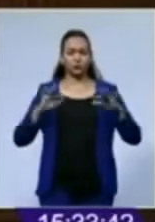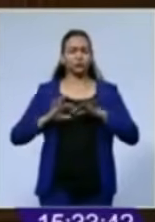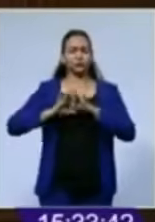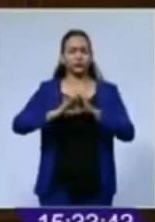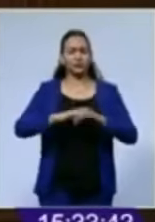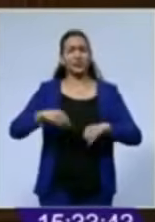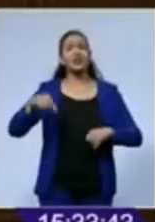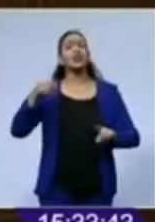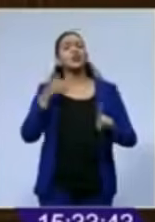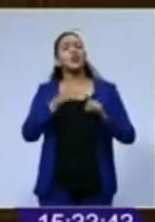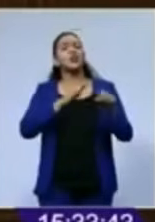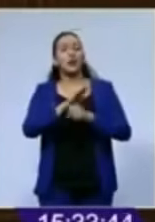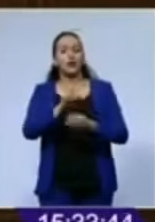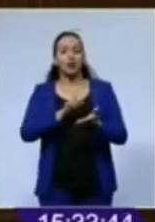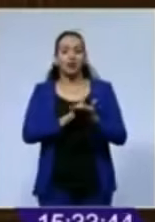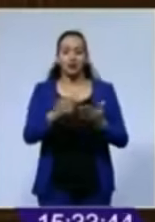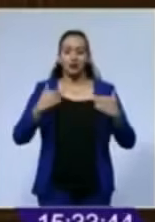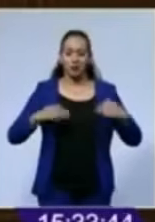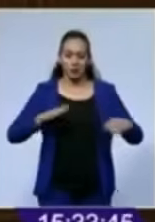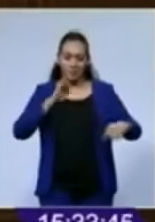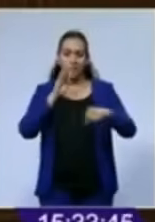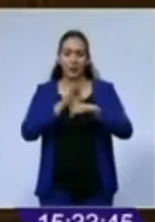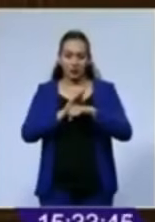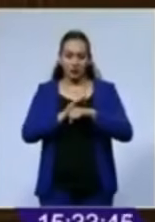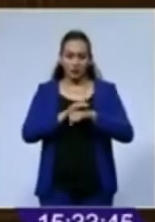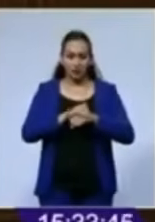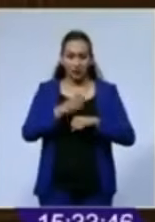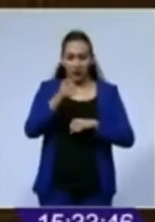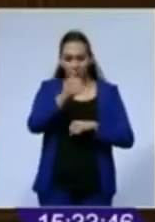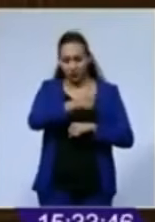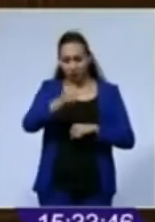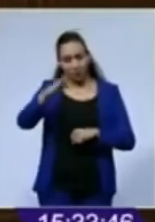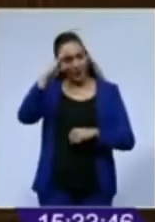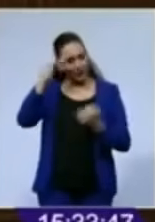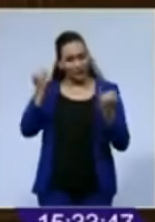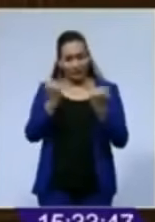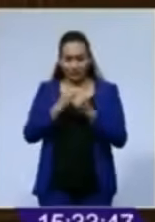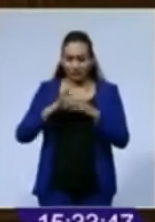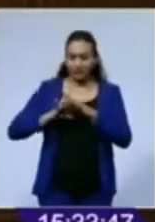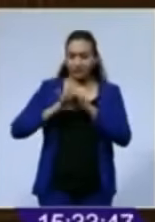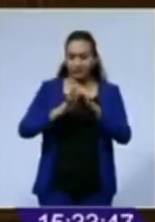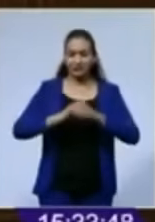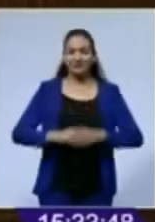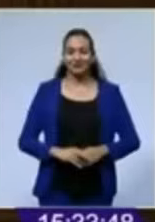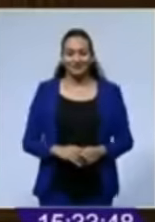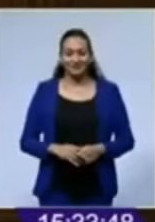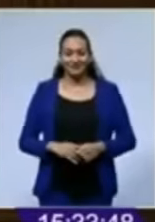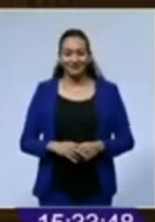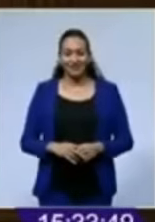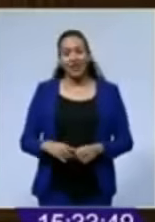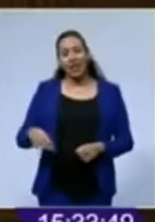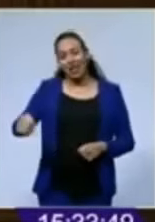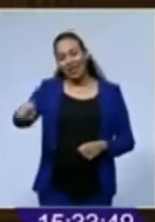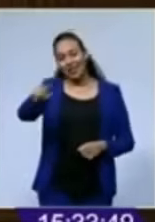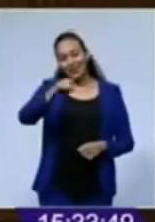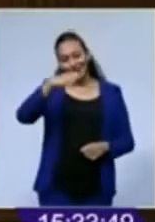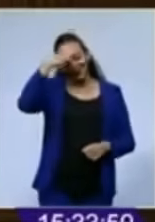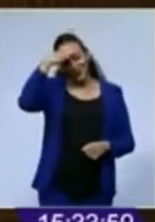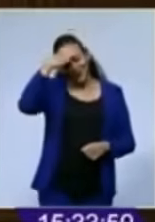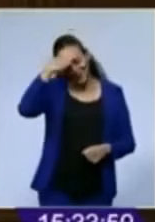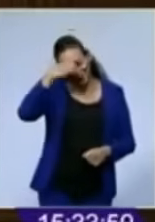derechos humanos de todas las personas a todos los voy a extrañar y a todos les